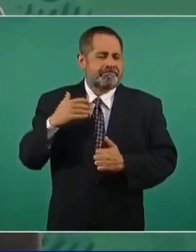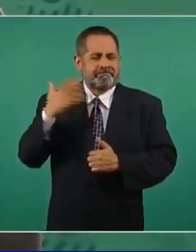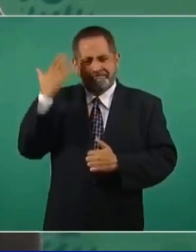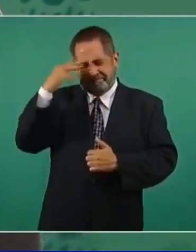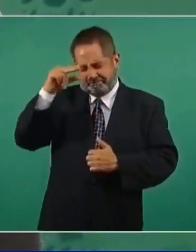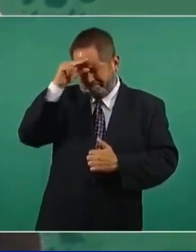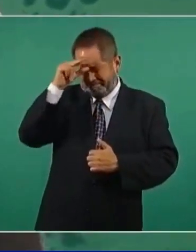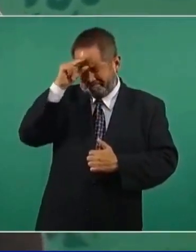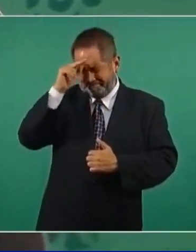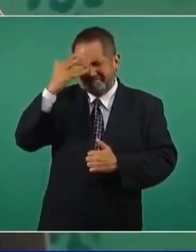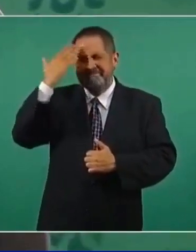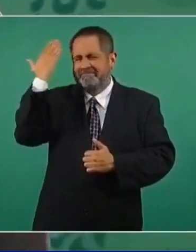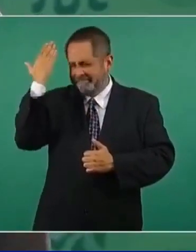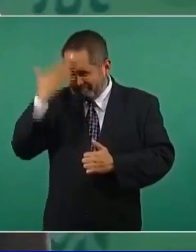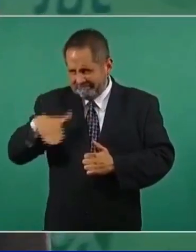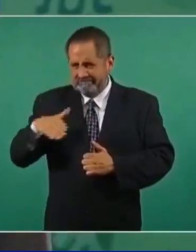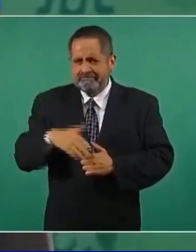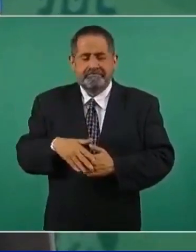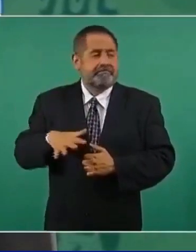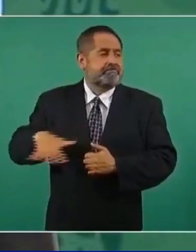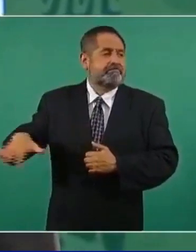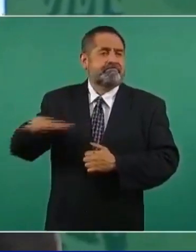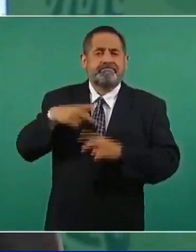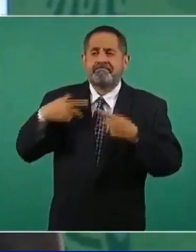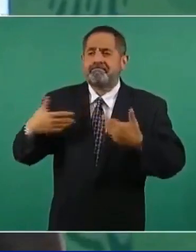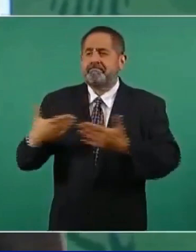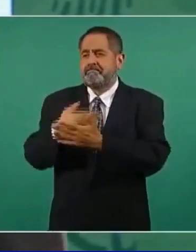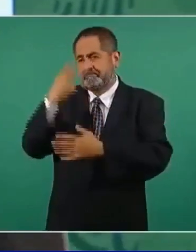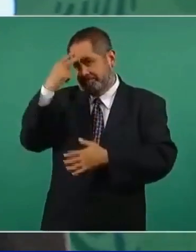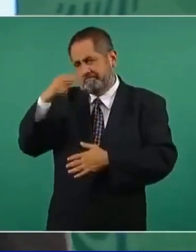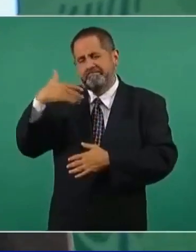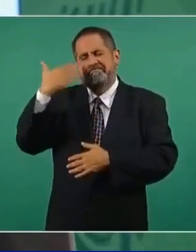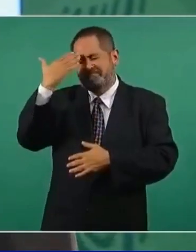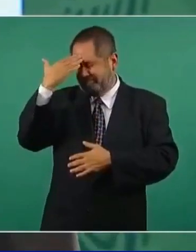es sabio, el pueblo de México.